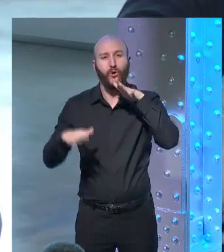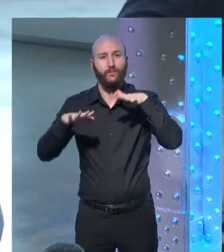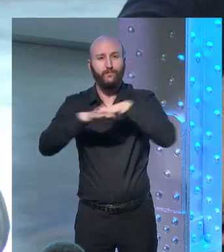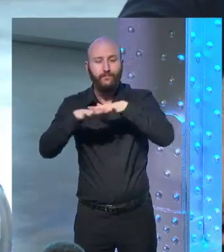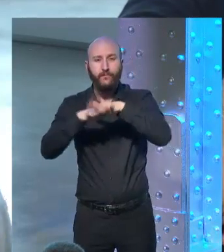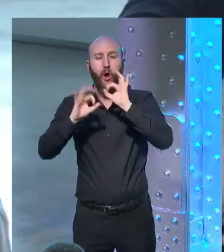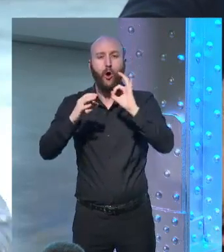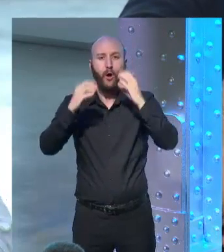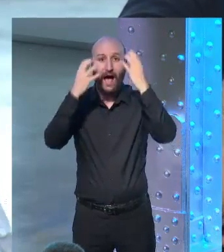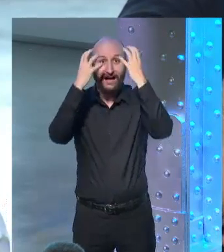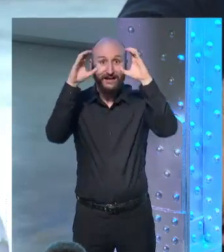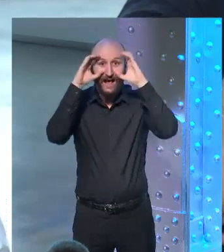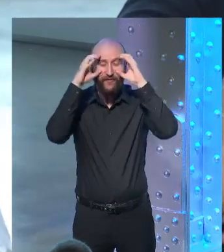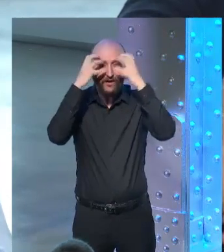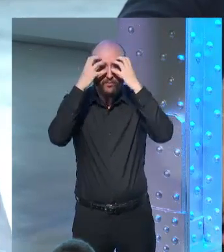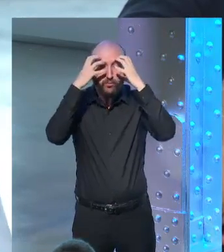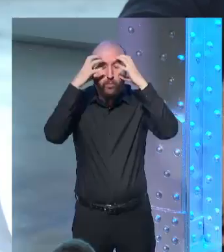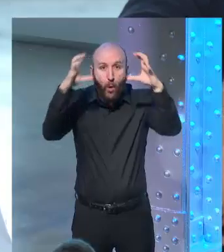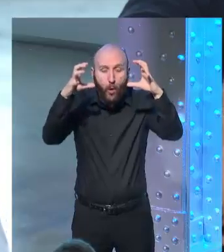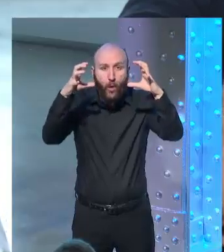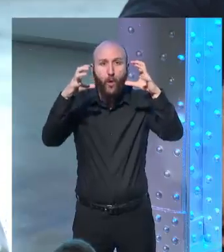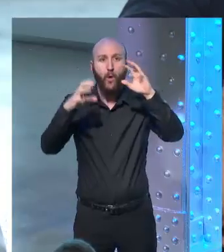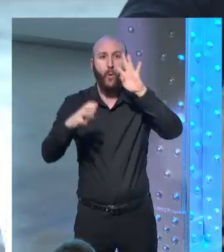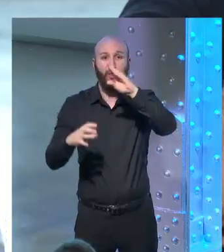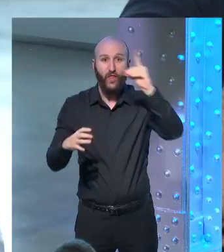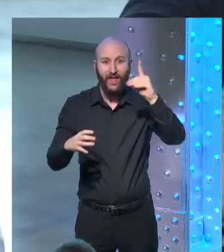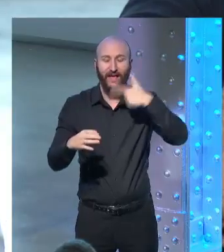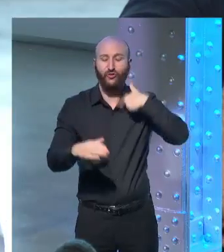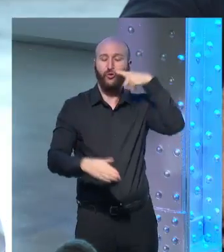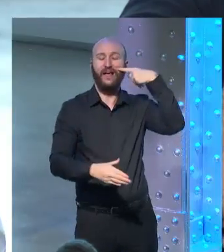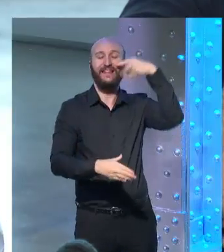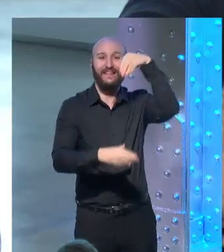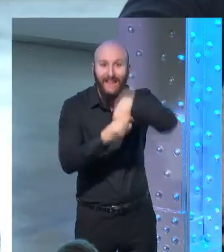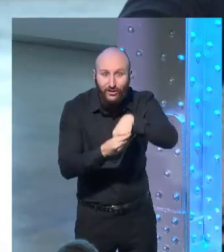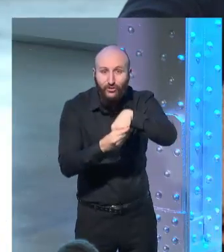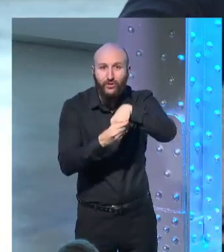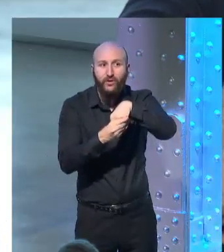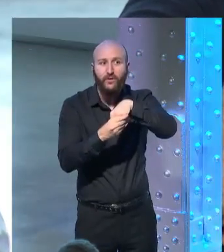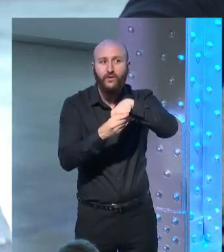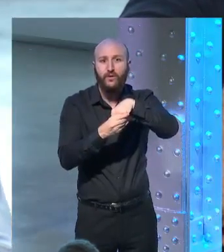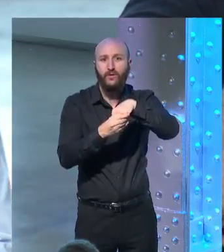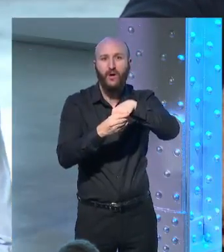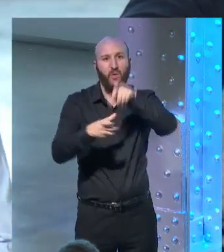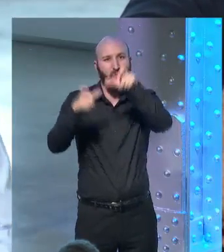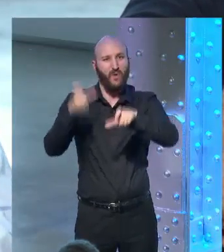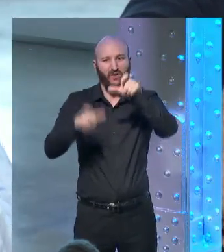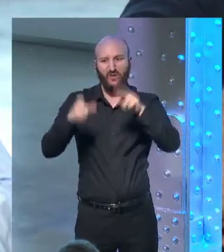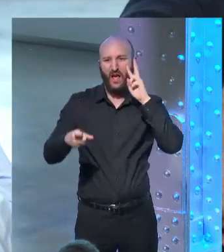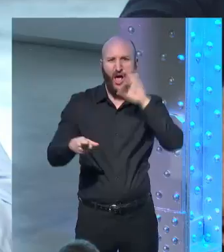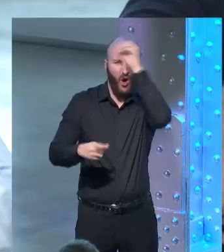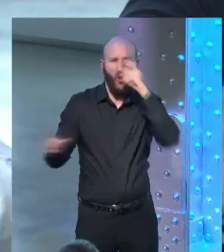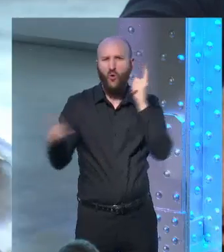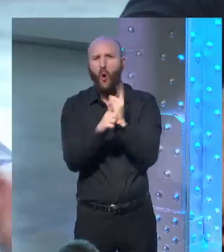realidad virtual, donde realmente tengas la sensación de que estás metido dentro. Es que yo no creo que a nadie se le ocurra decir, yo no quiero que mi hijo aprenda así porque